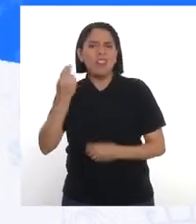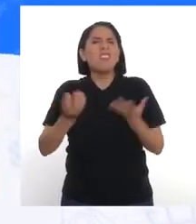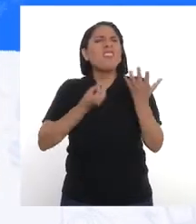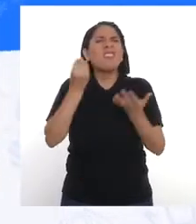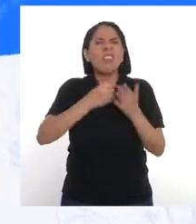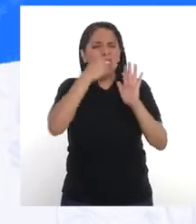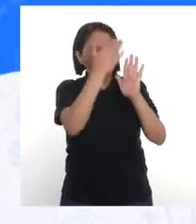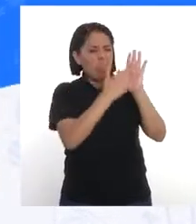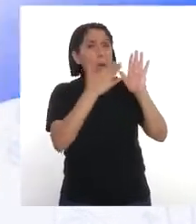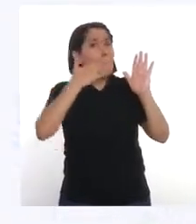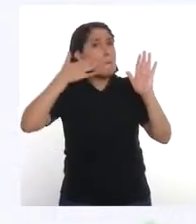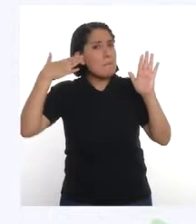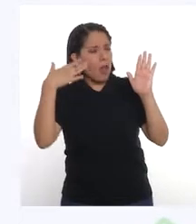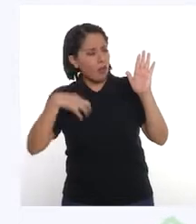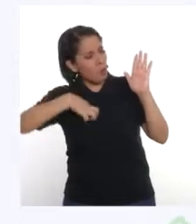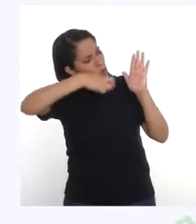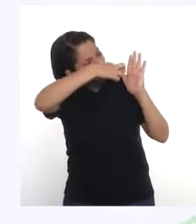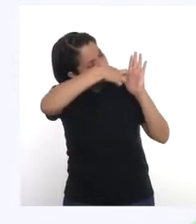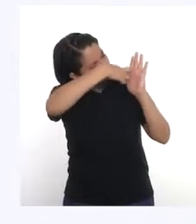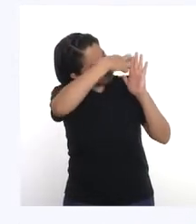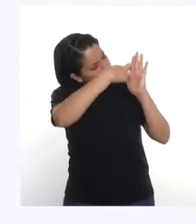con el color que queremos.